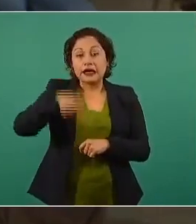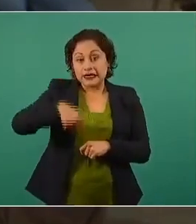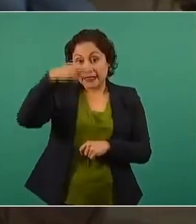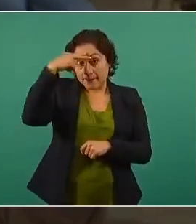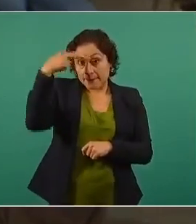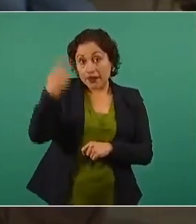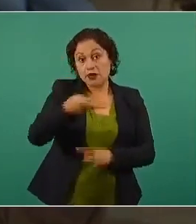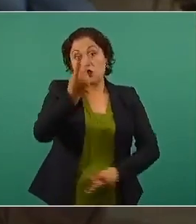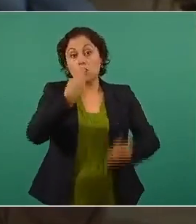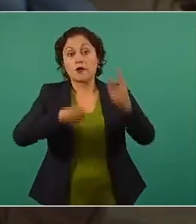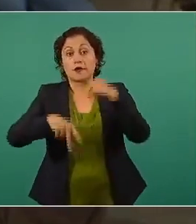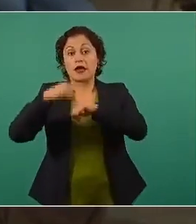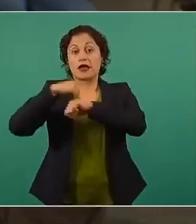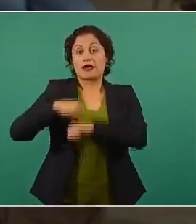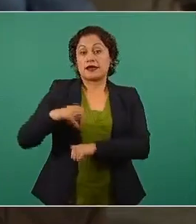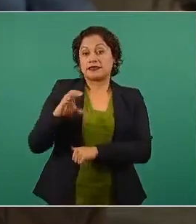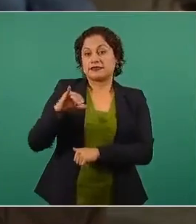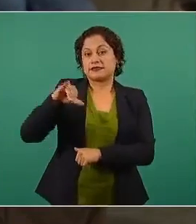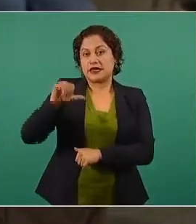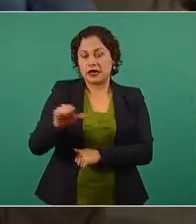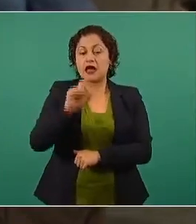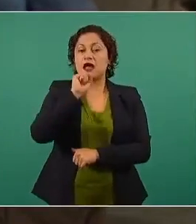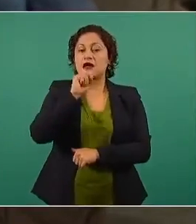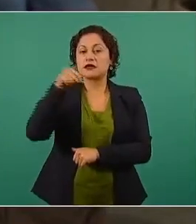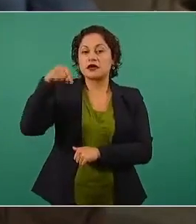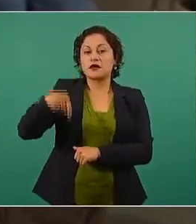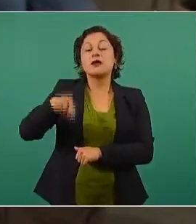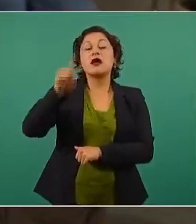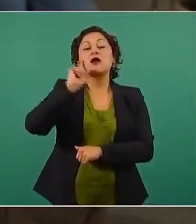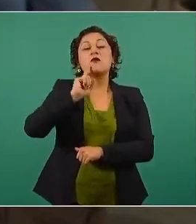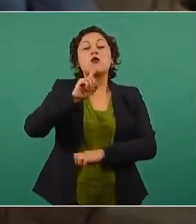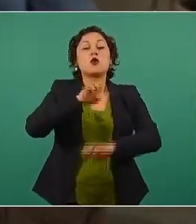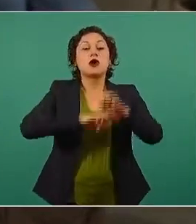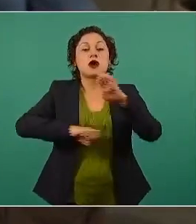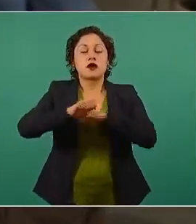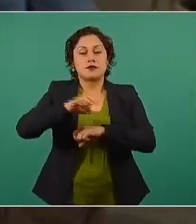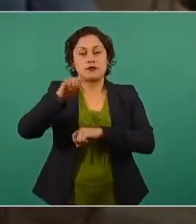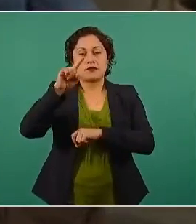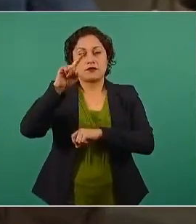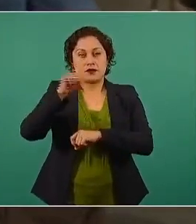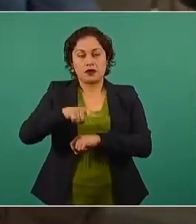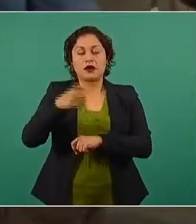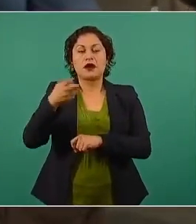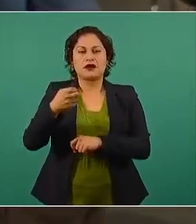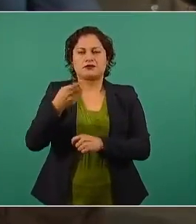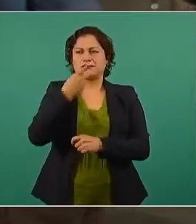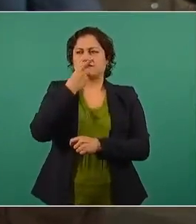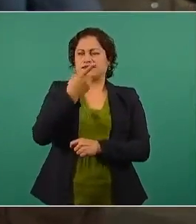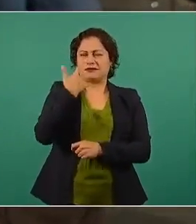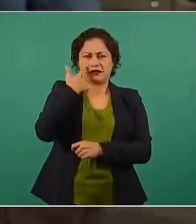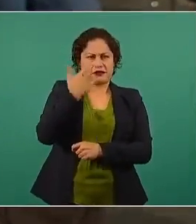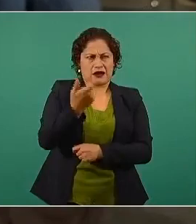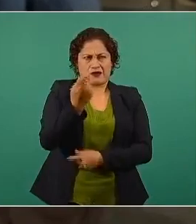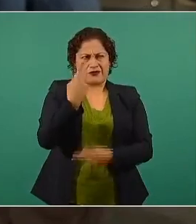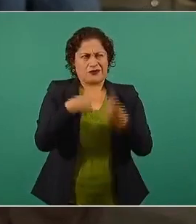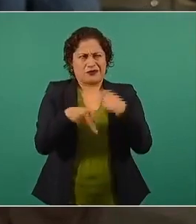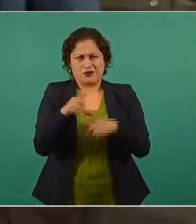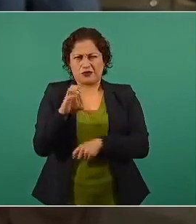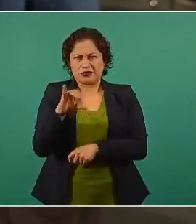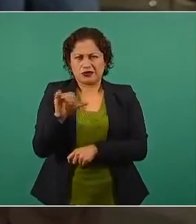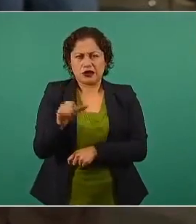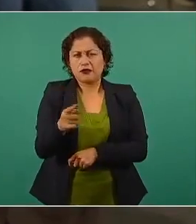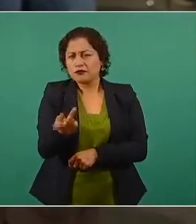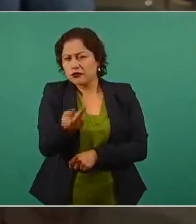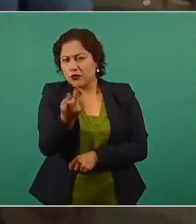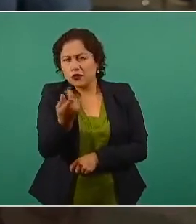ex embajadora de México en Estados Unidos, Marta Bárcena, calificó esto como inusual. ¿A qué vino la CIA?